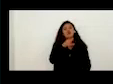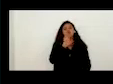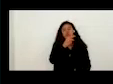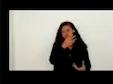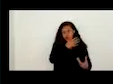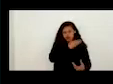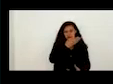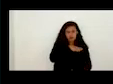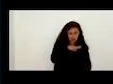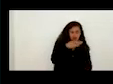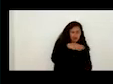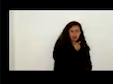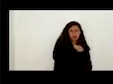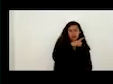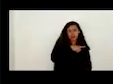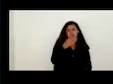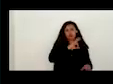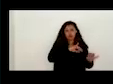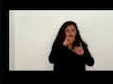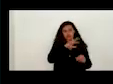y nutritivo al paladar.